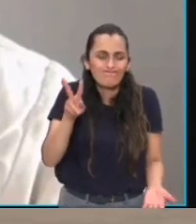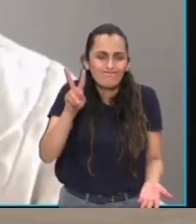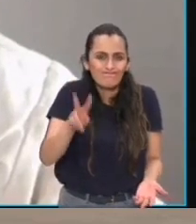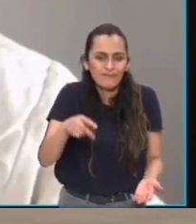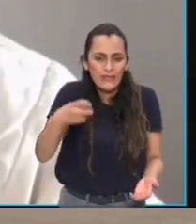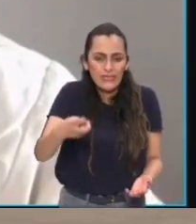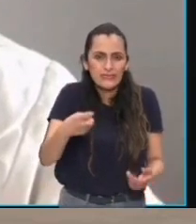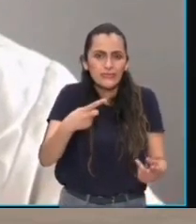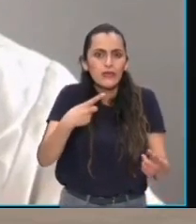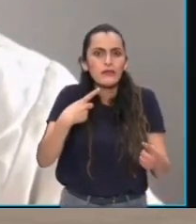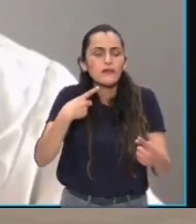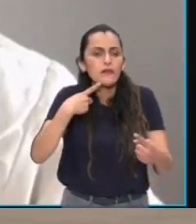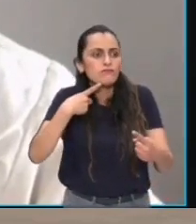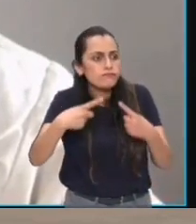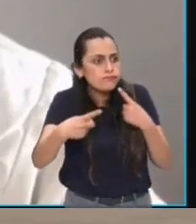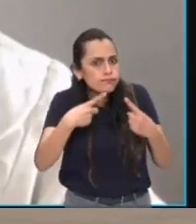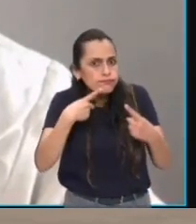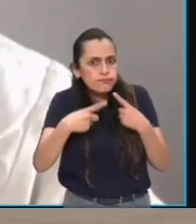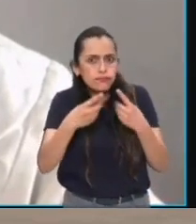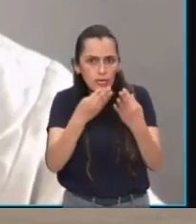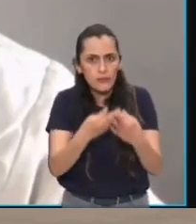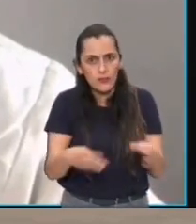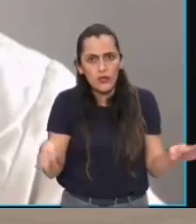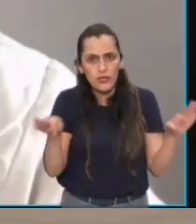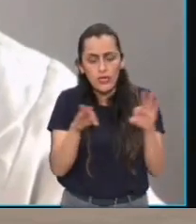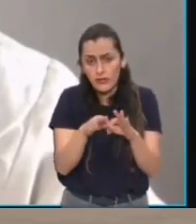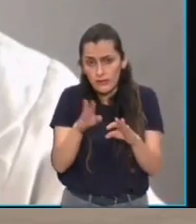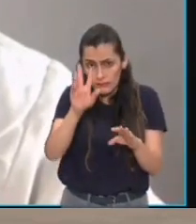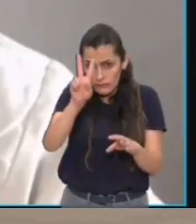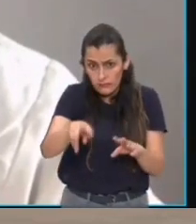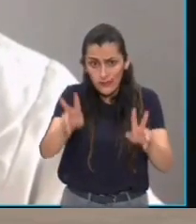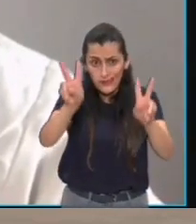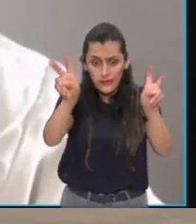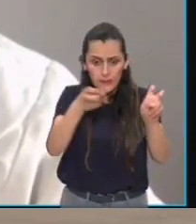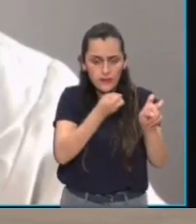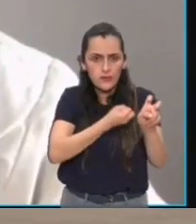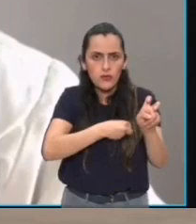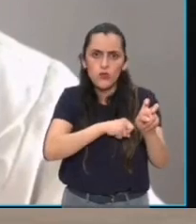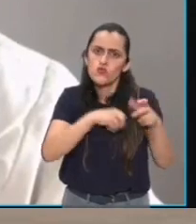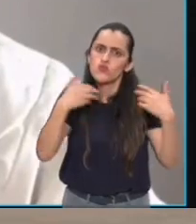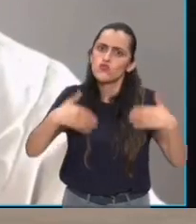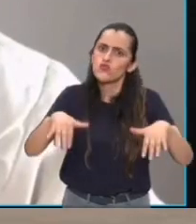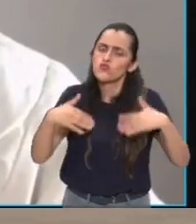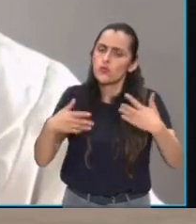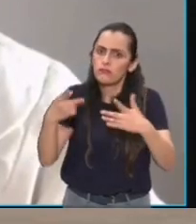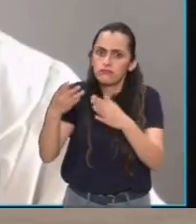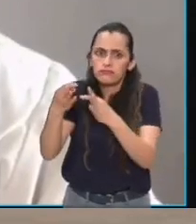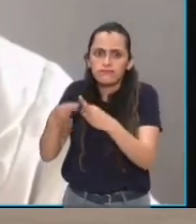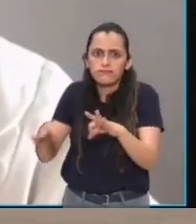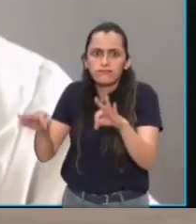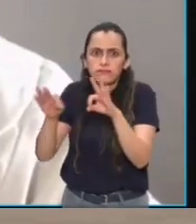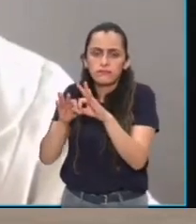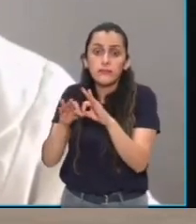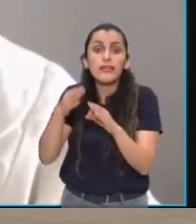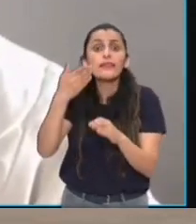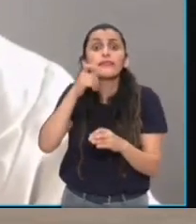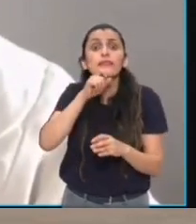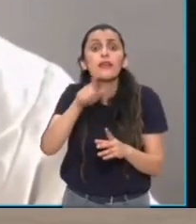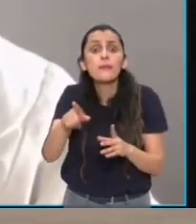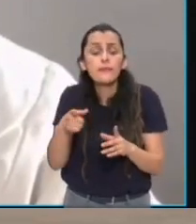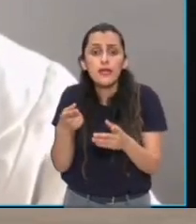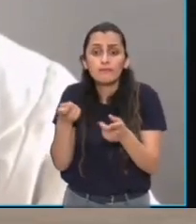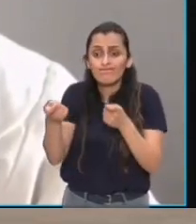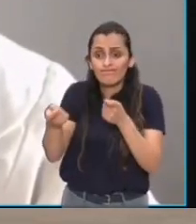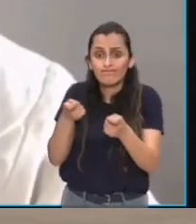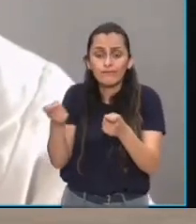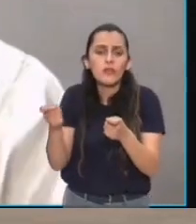este ejercicio democrático, que es muy importante, porque la salud es un tema estratégico y un tema de soberanía y de no dependencia